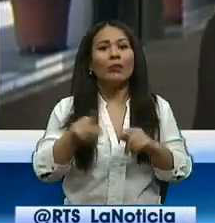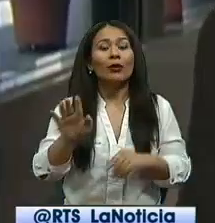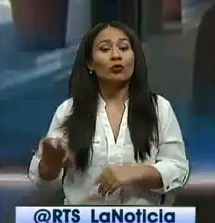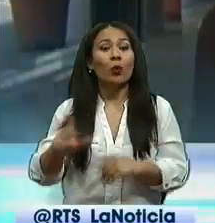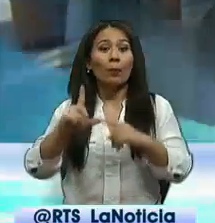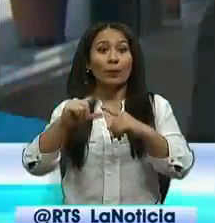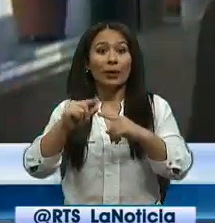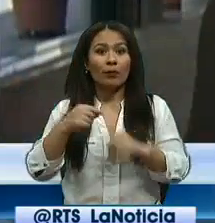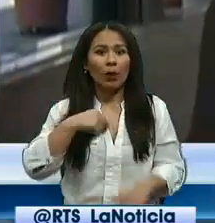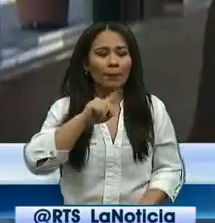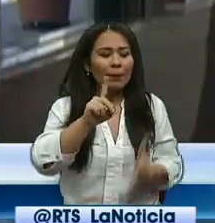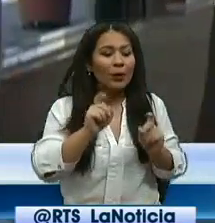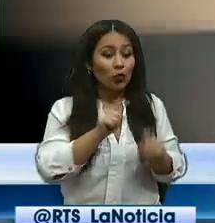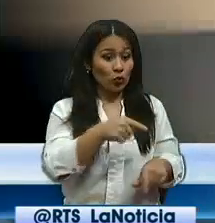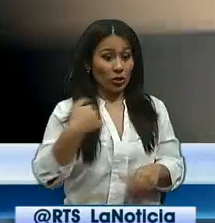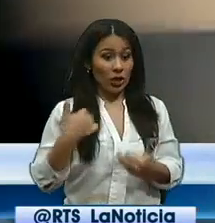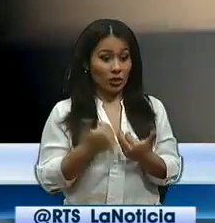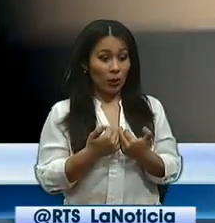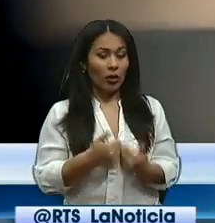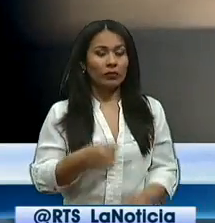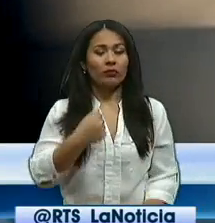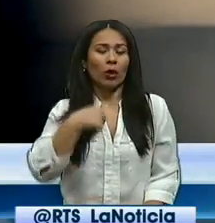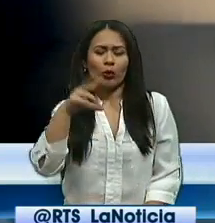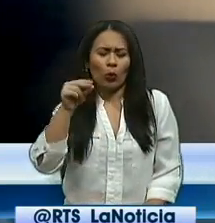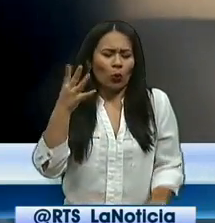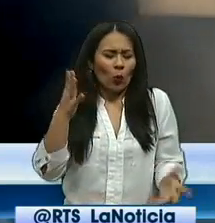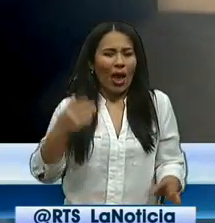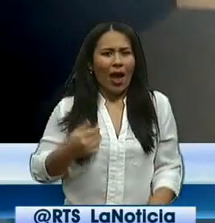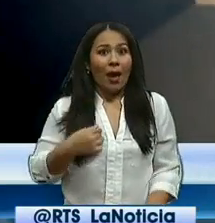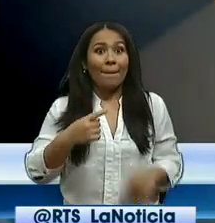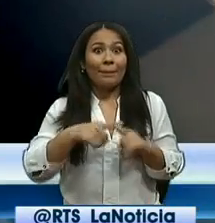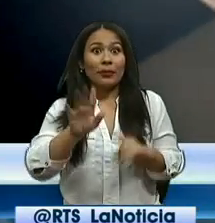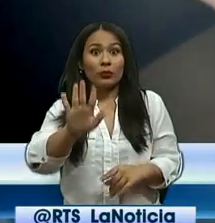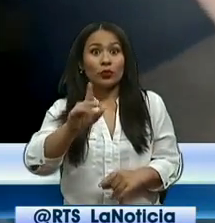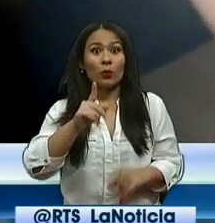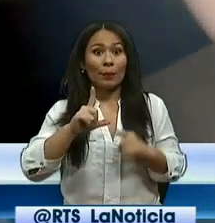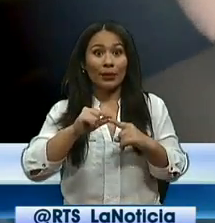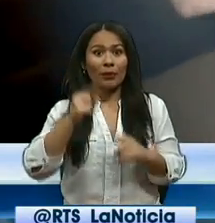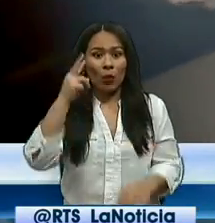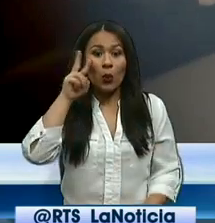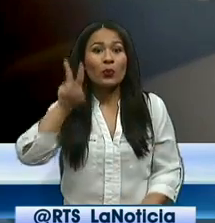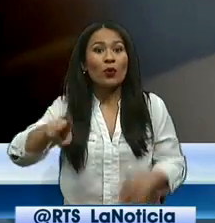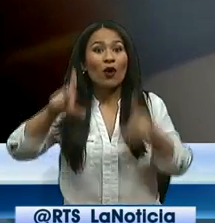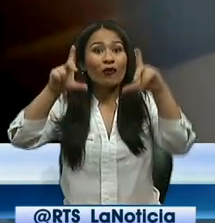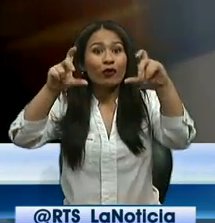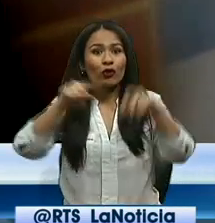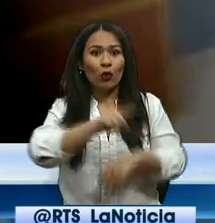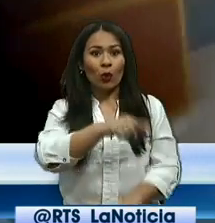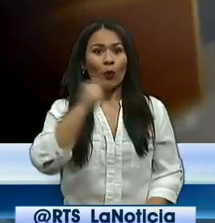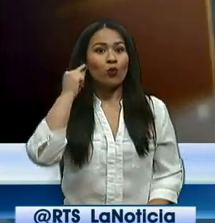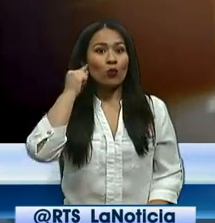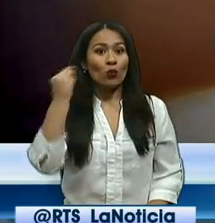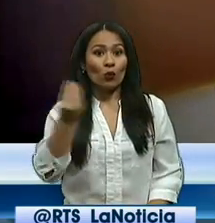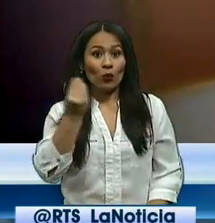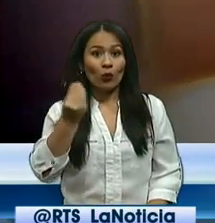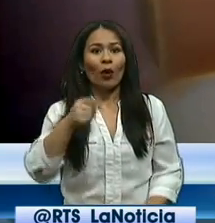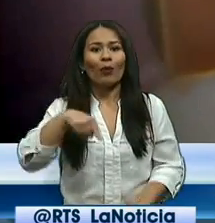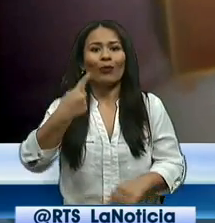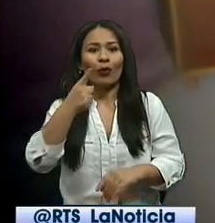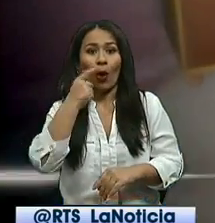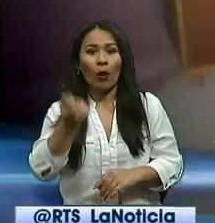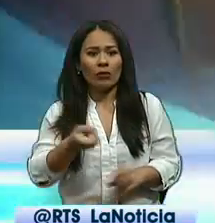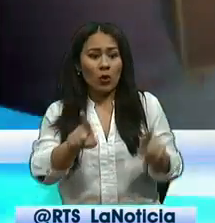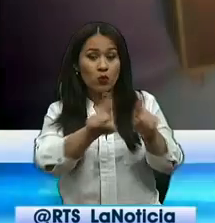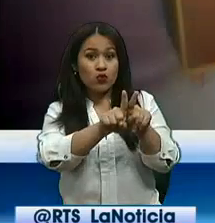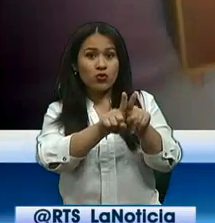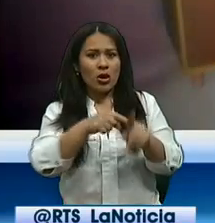le había preguntado si tenía enamorado. Ella le dijo que no, pero al parecer el primo sabía que tenía enamorado. A ver, se había observado una fotografía